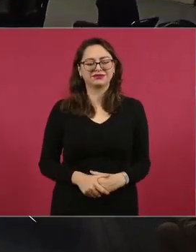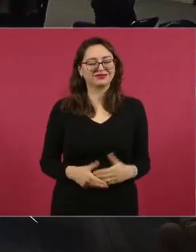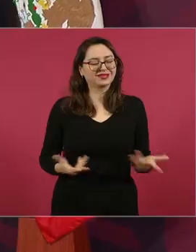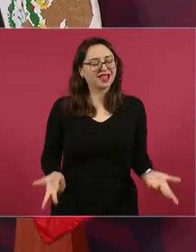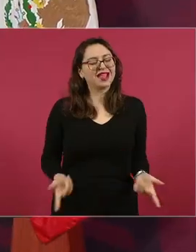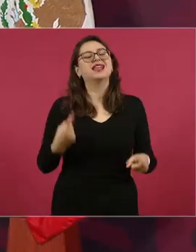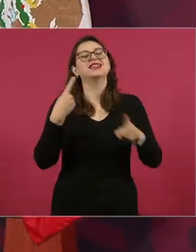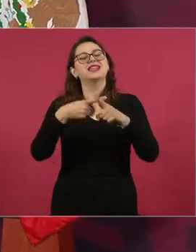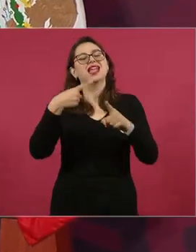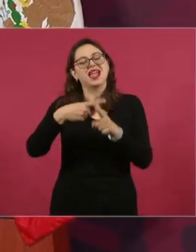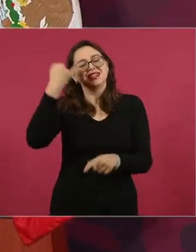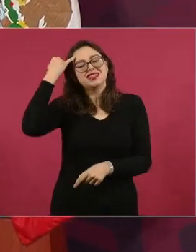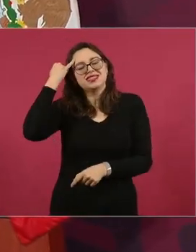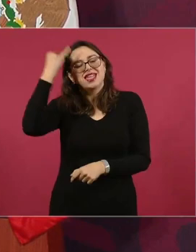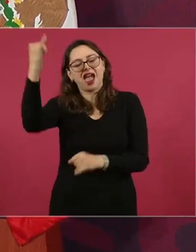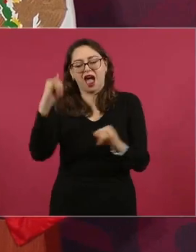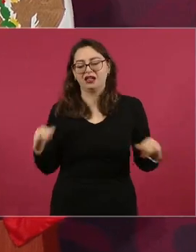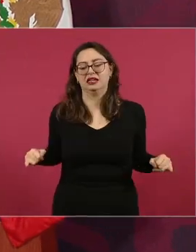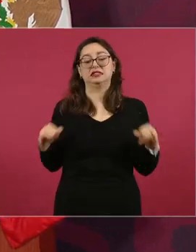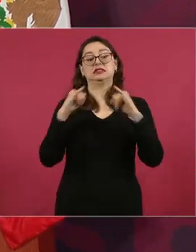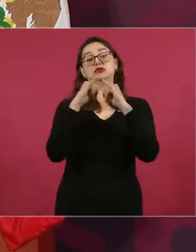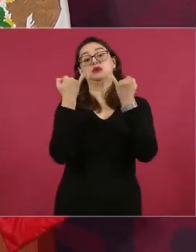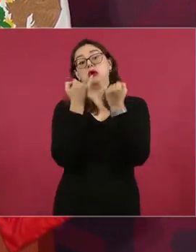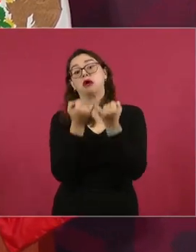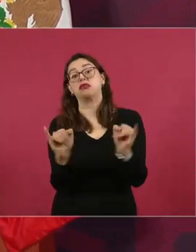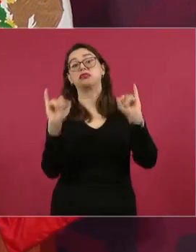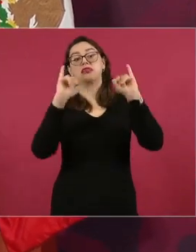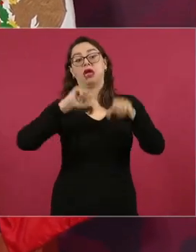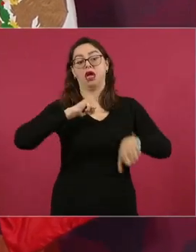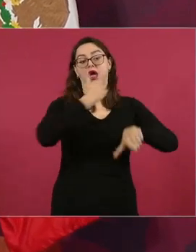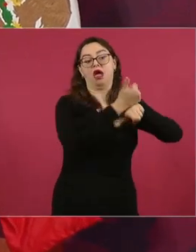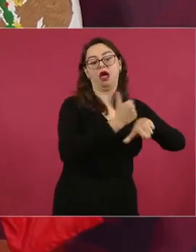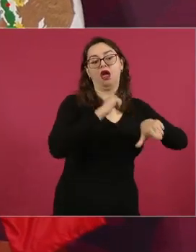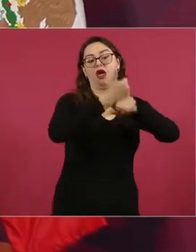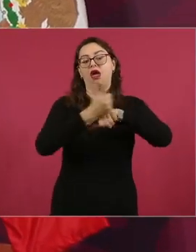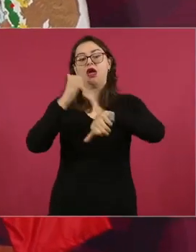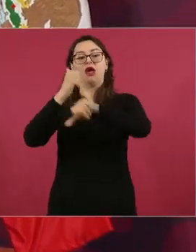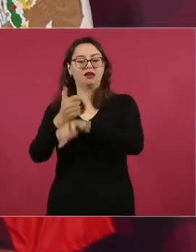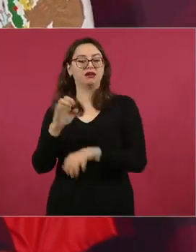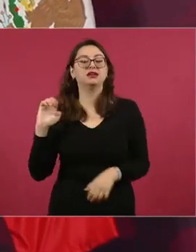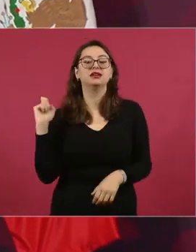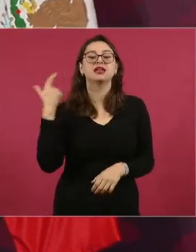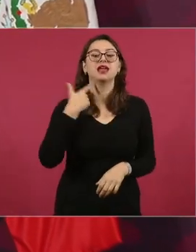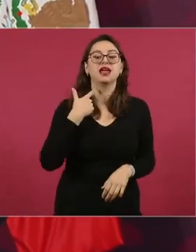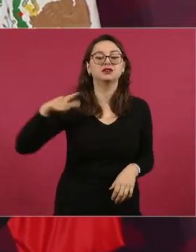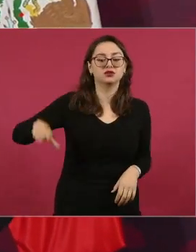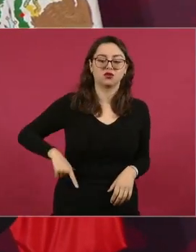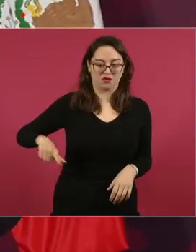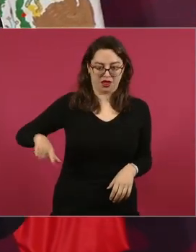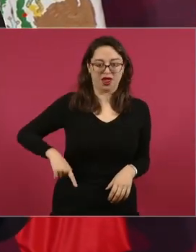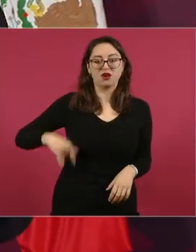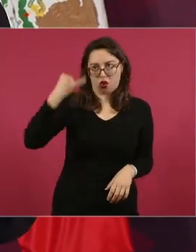los que impulsaron la creación de todos estos organismos fachadas